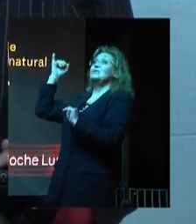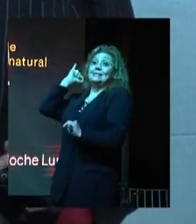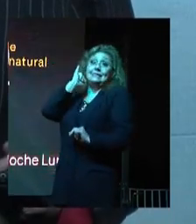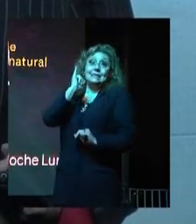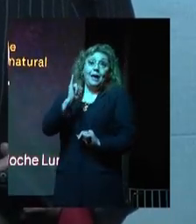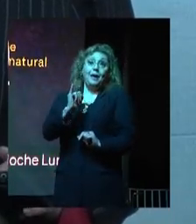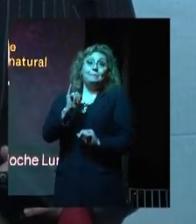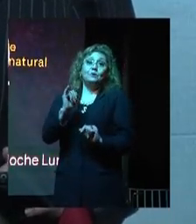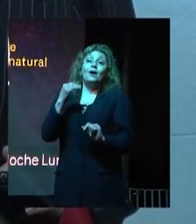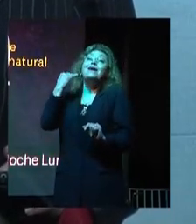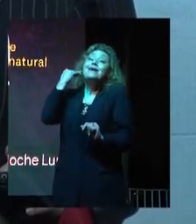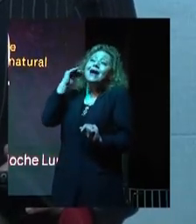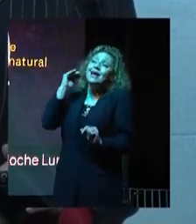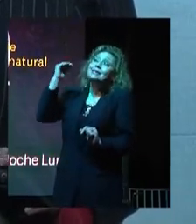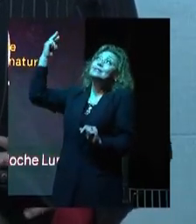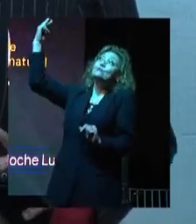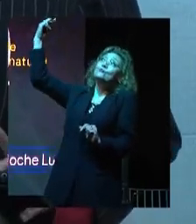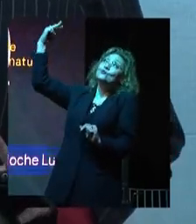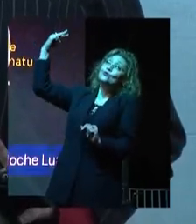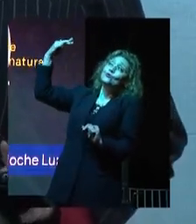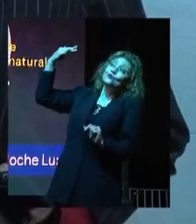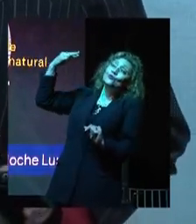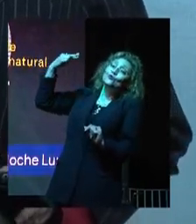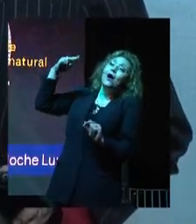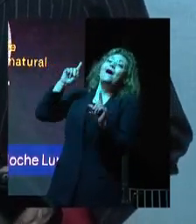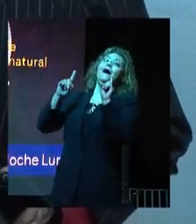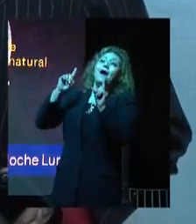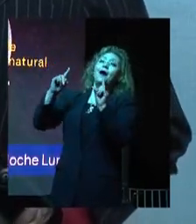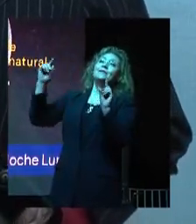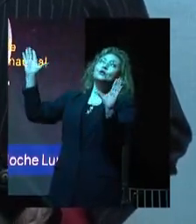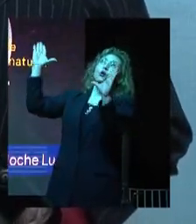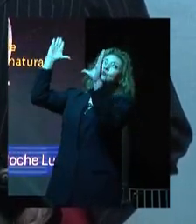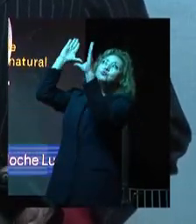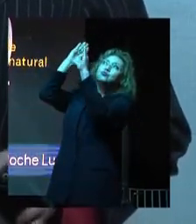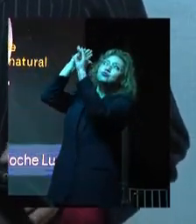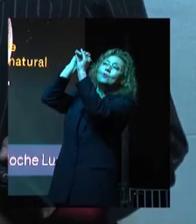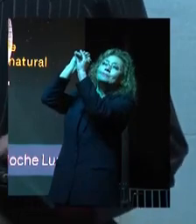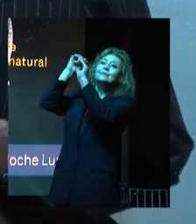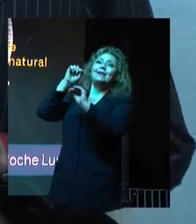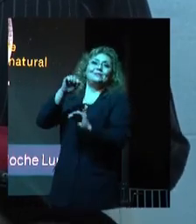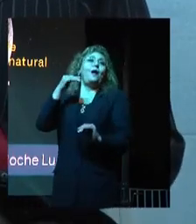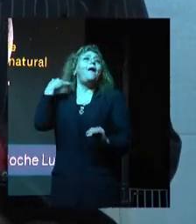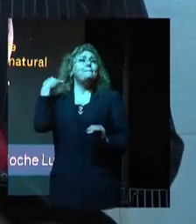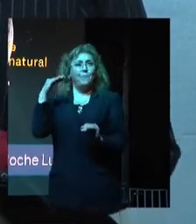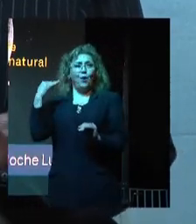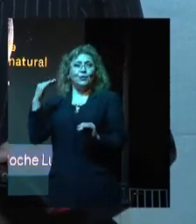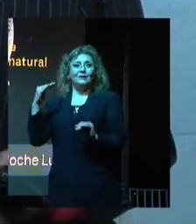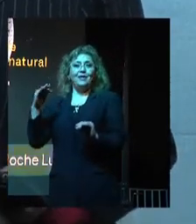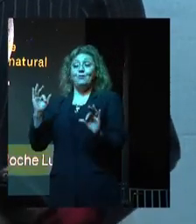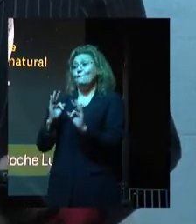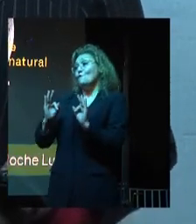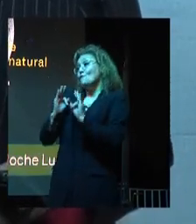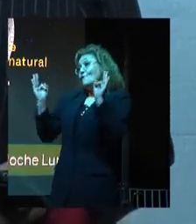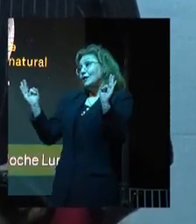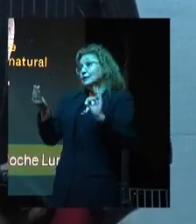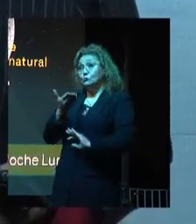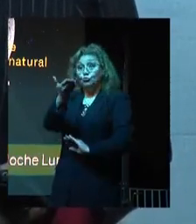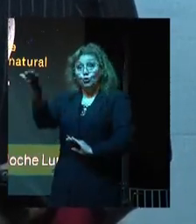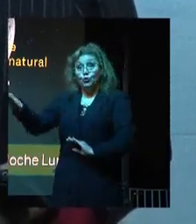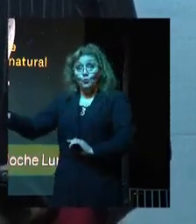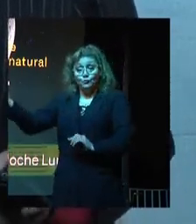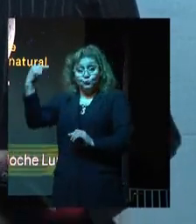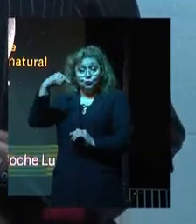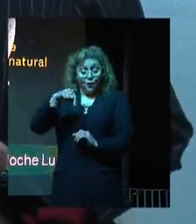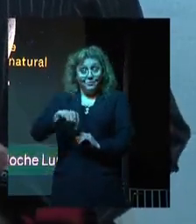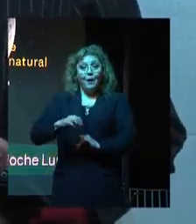o casi siempre ahí mirándonos a veces desde la oscuridad. Entonces, por eso es tan importante y felicitarlos a todos por haber venido a esta